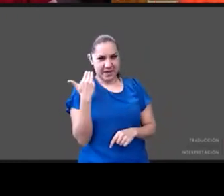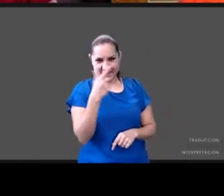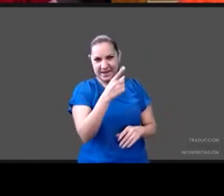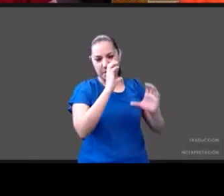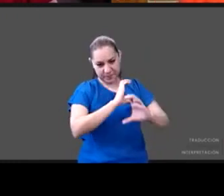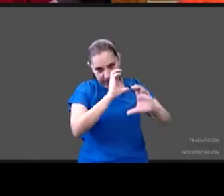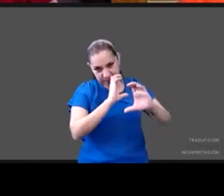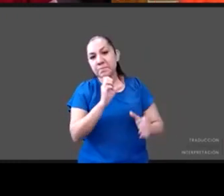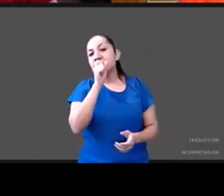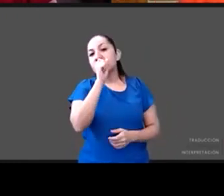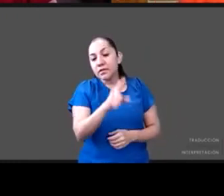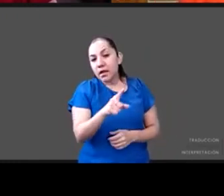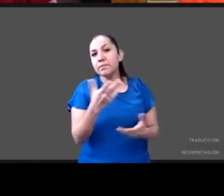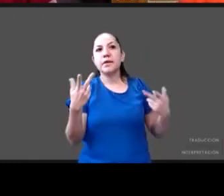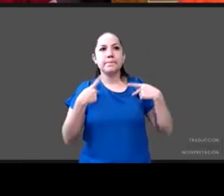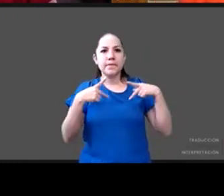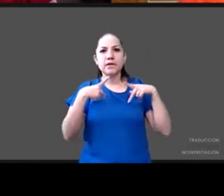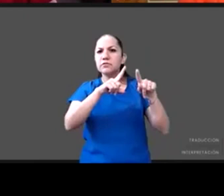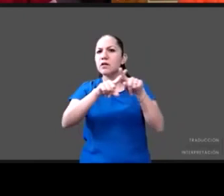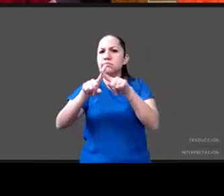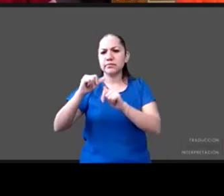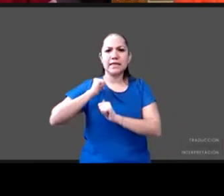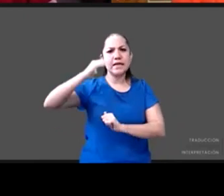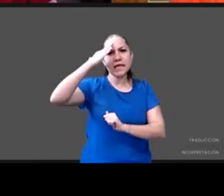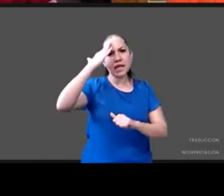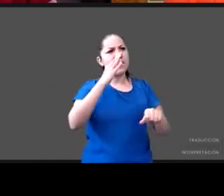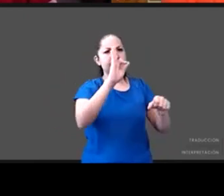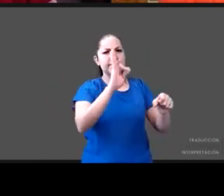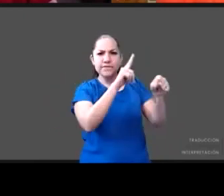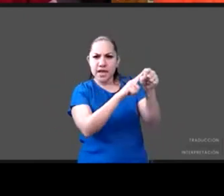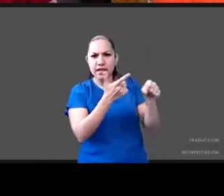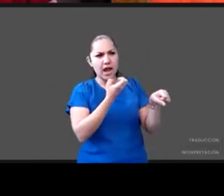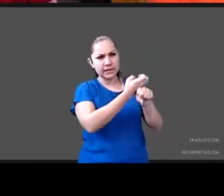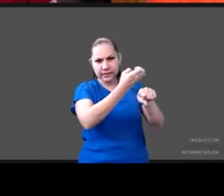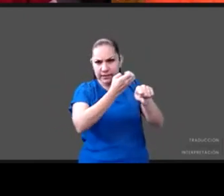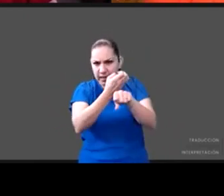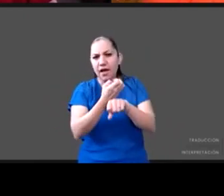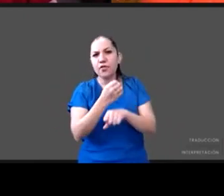niveles, estatales, federal, también perspectivas municipales